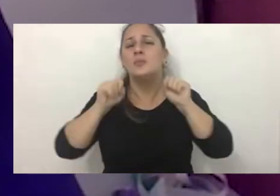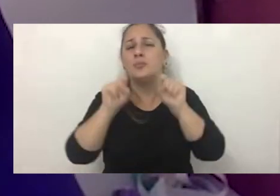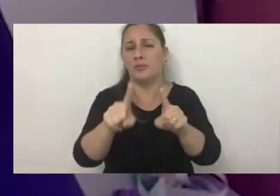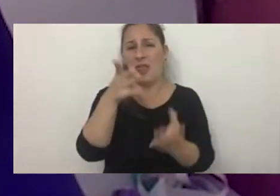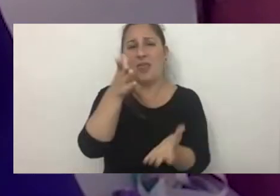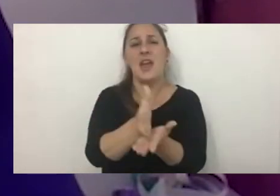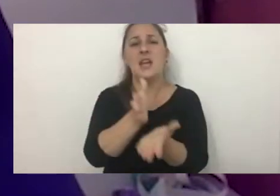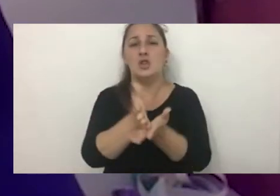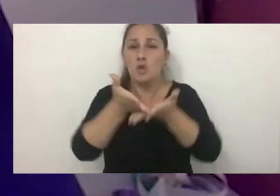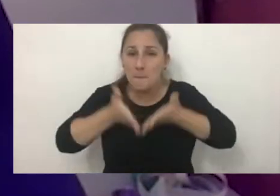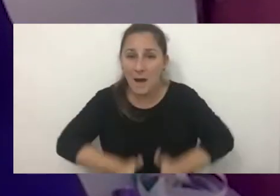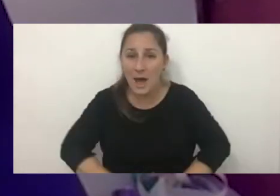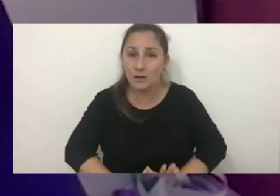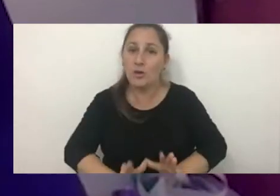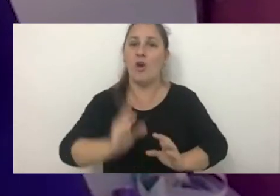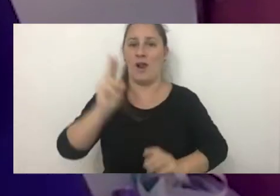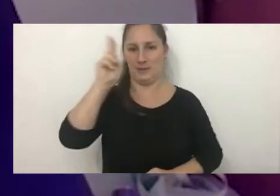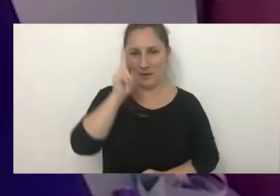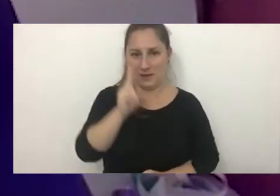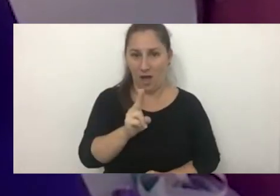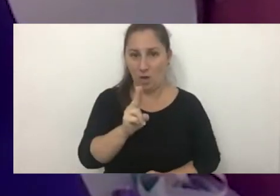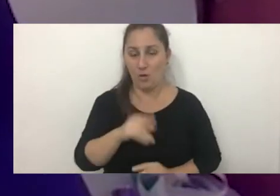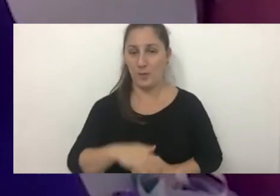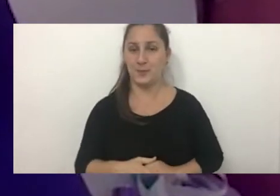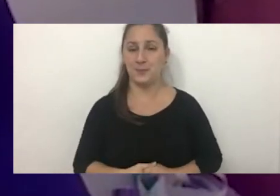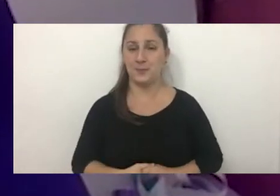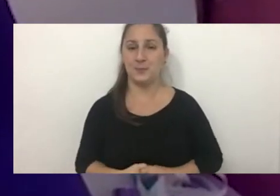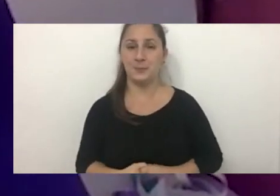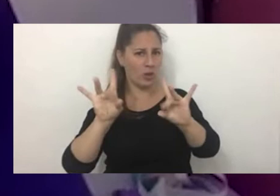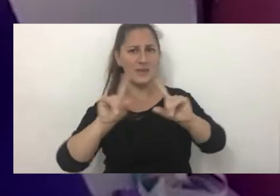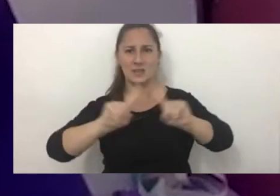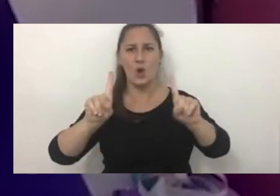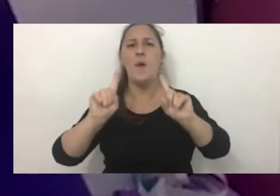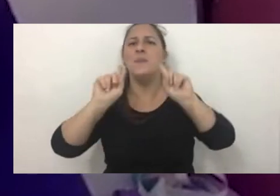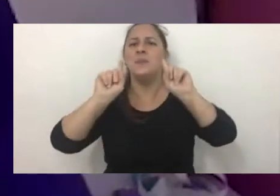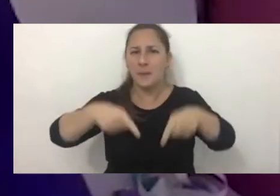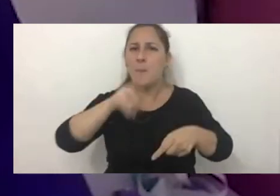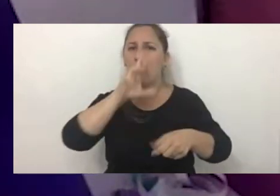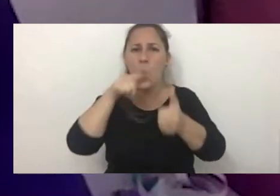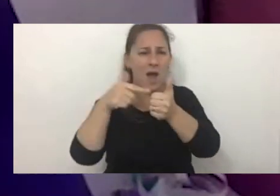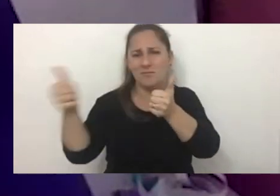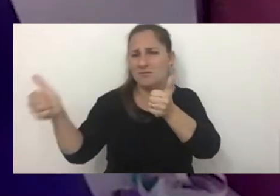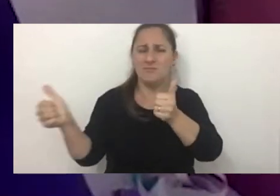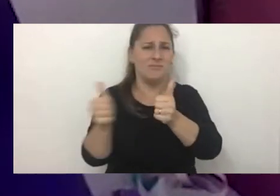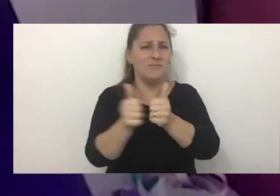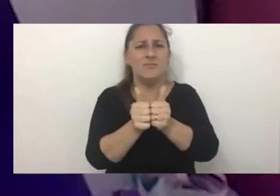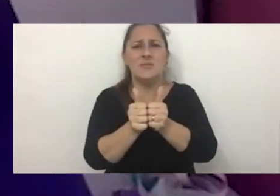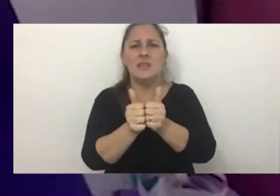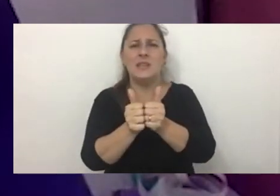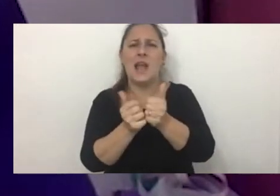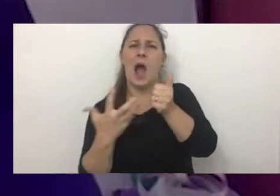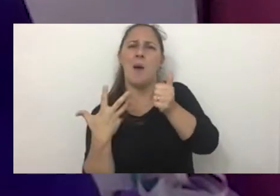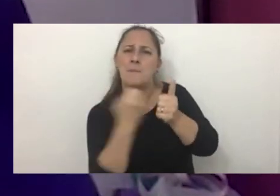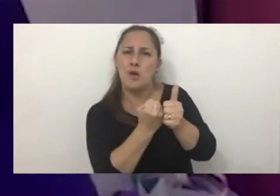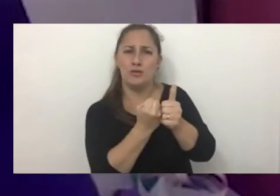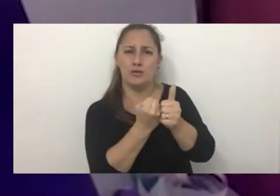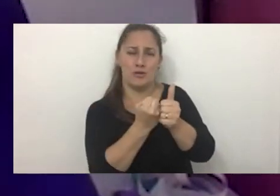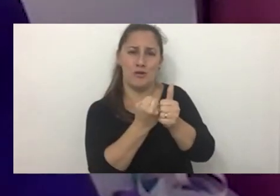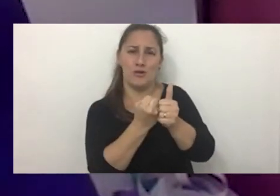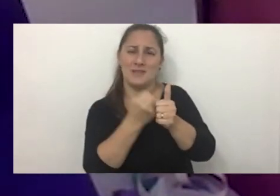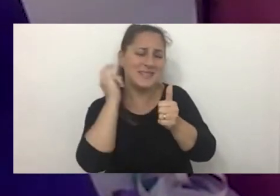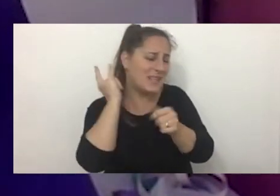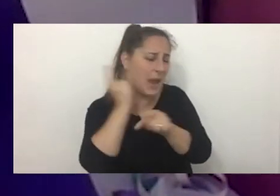tiene una recomendación específica que es, esperen que por acá